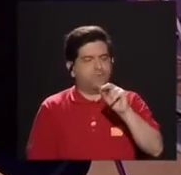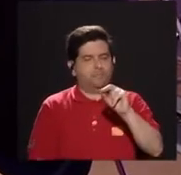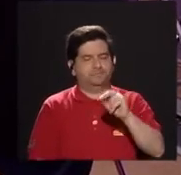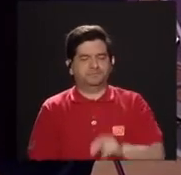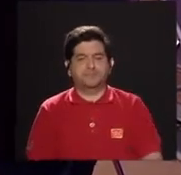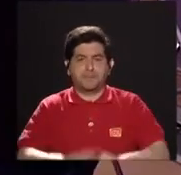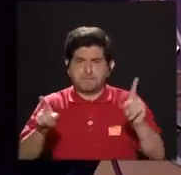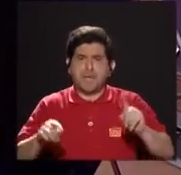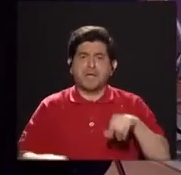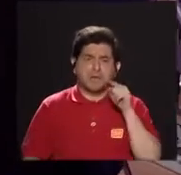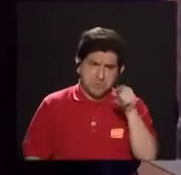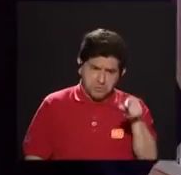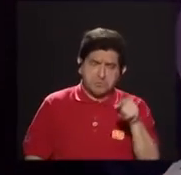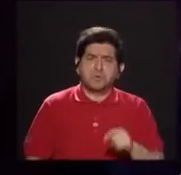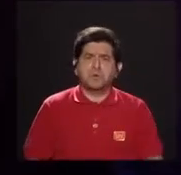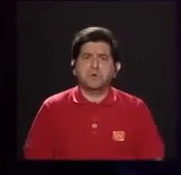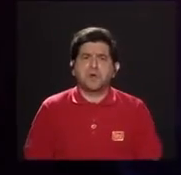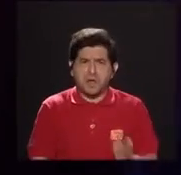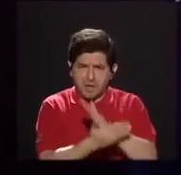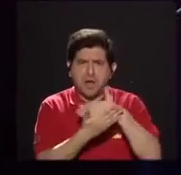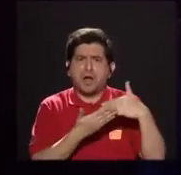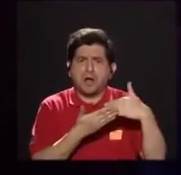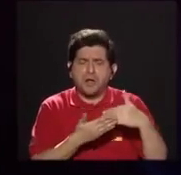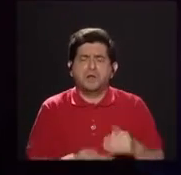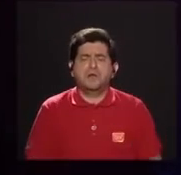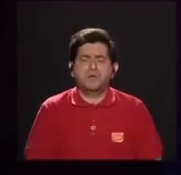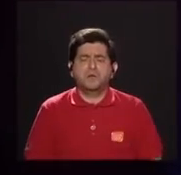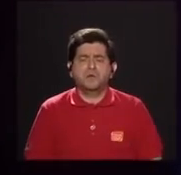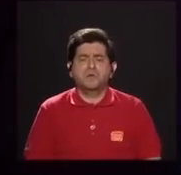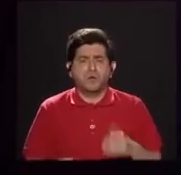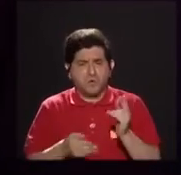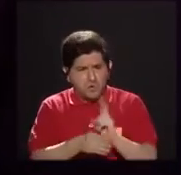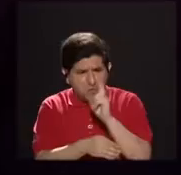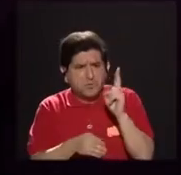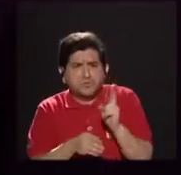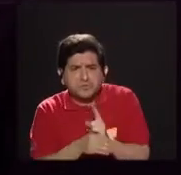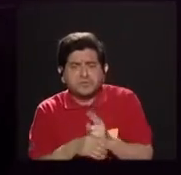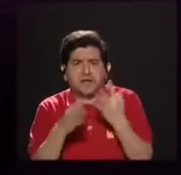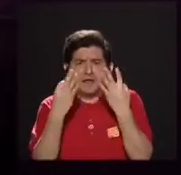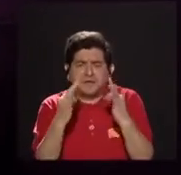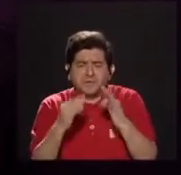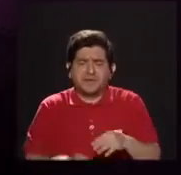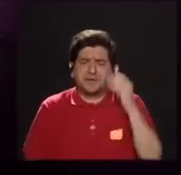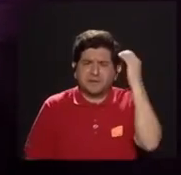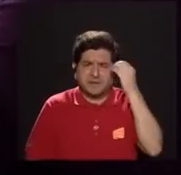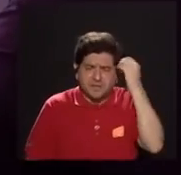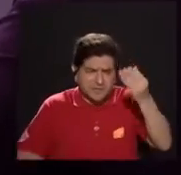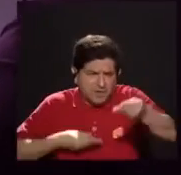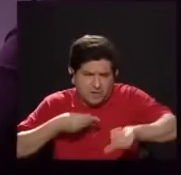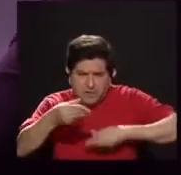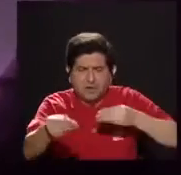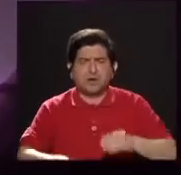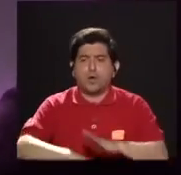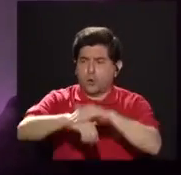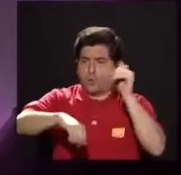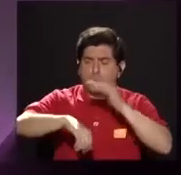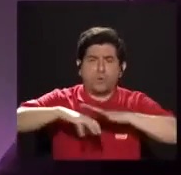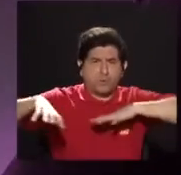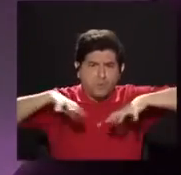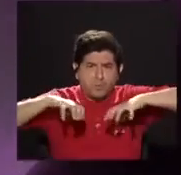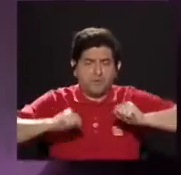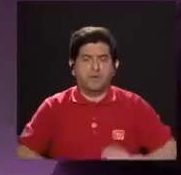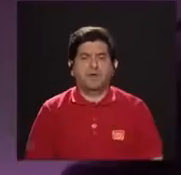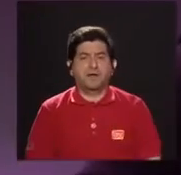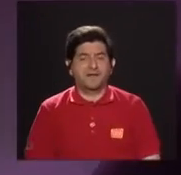los que lo usan, ese es el medio para poder intercambiar opiniones, para hacer convocatorias, y